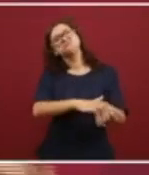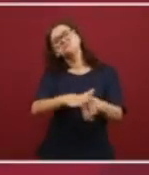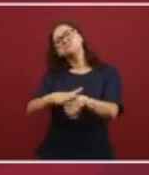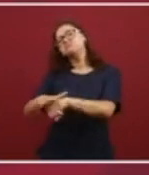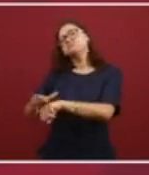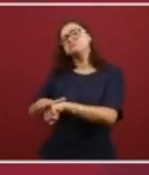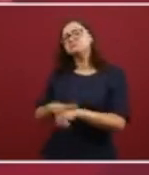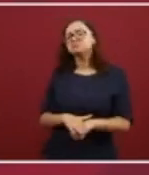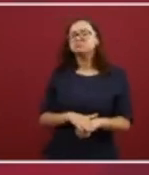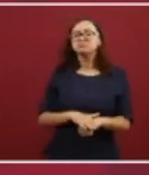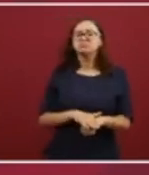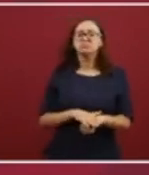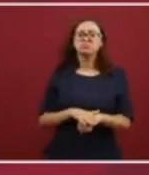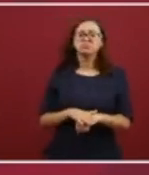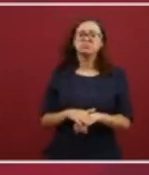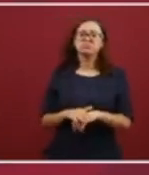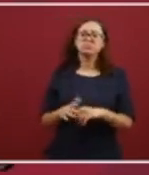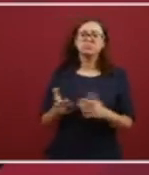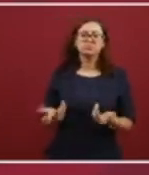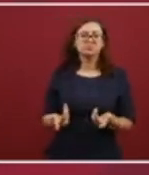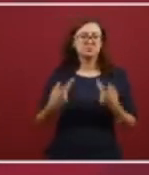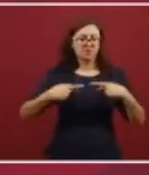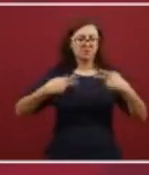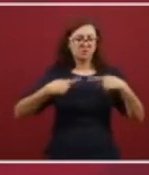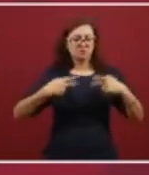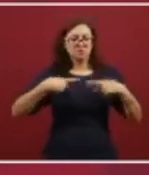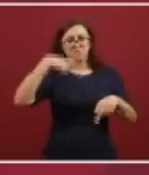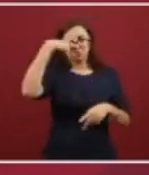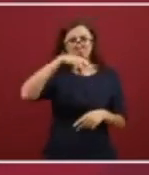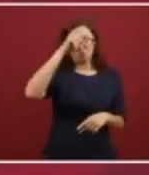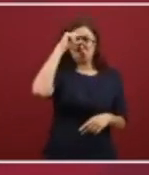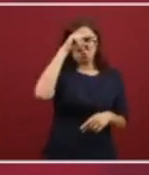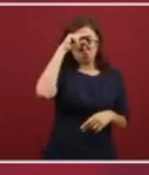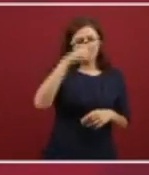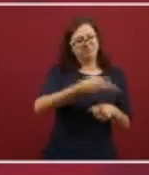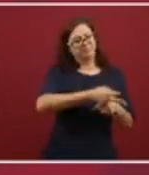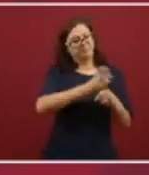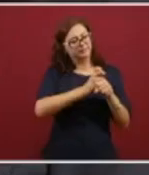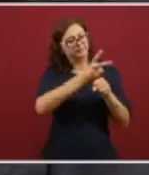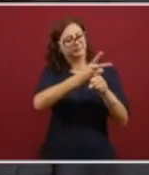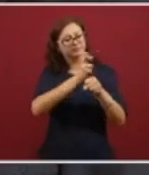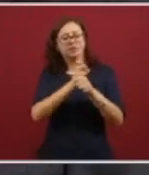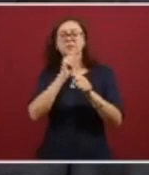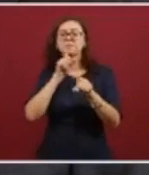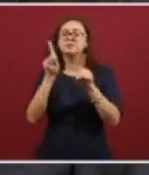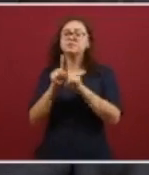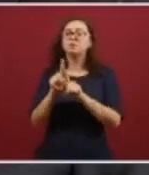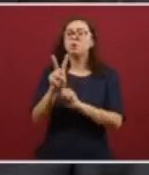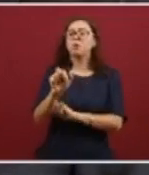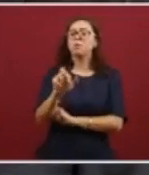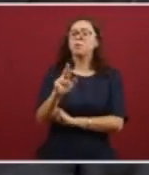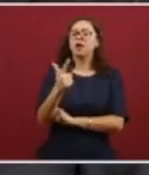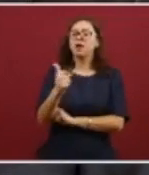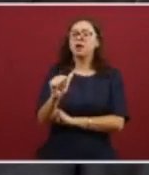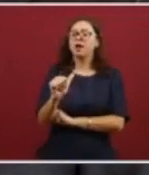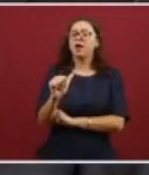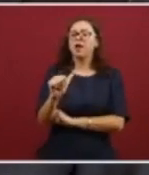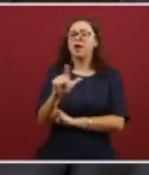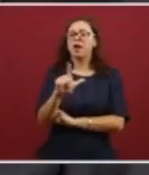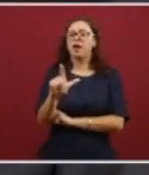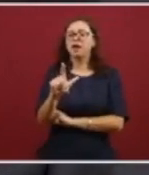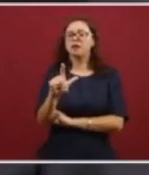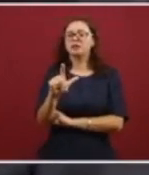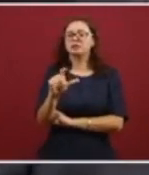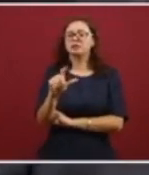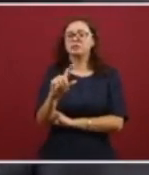y se llamó a intelectuales mexicanos y se trajo a Vargas Llosa para hablar